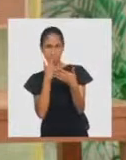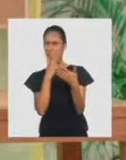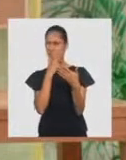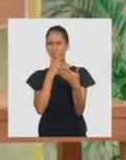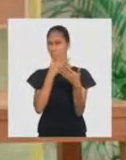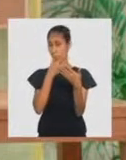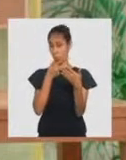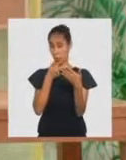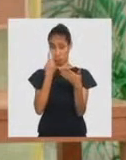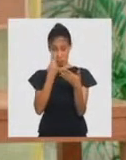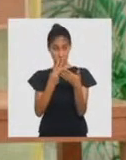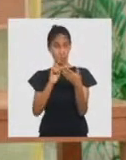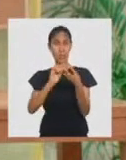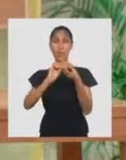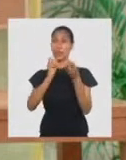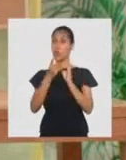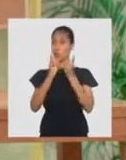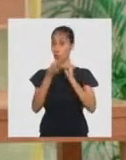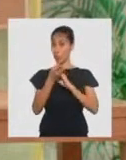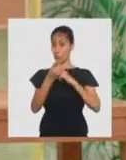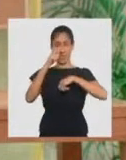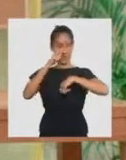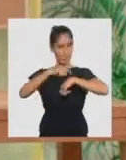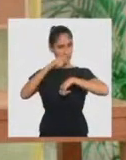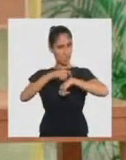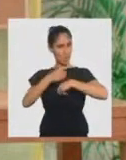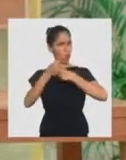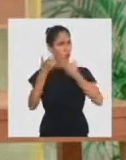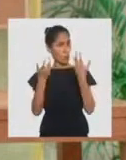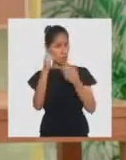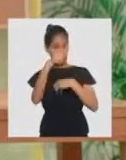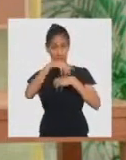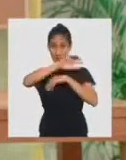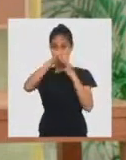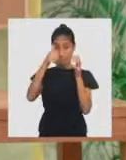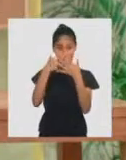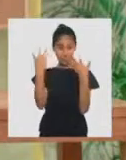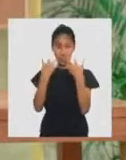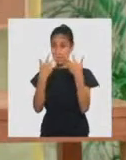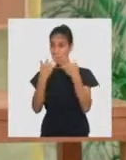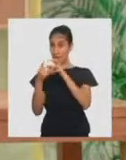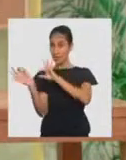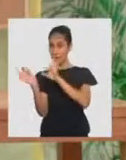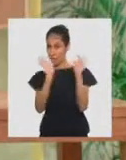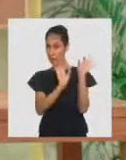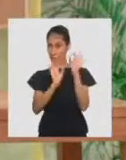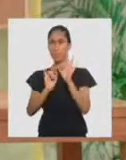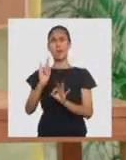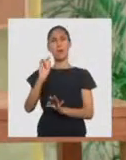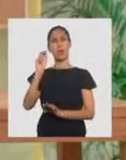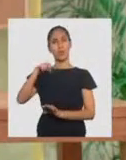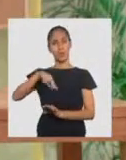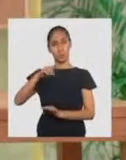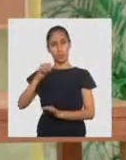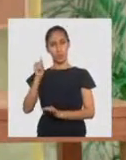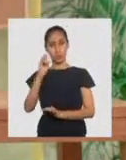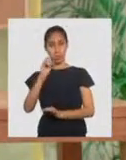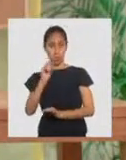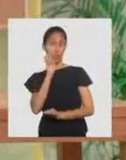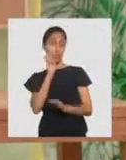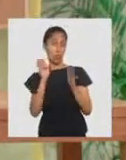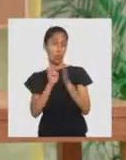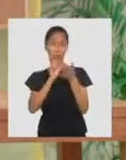la idea, podemos hacer algunas conversiones de tiempo, ya que estas deben estar expresadas en la misma unidad. Por ejemplo, en